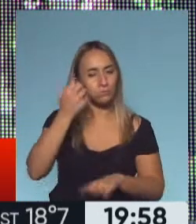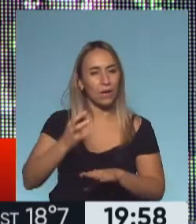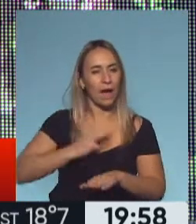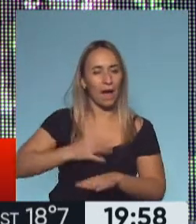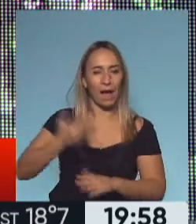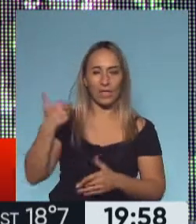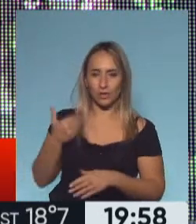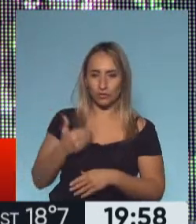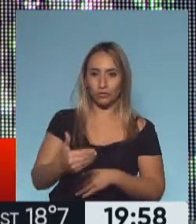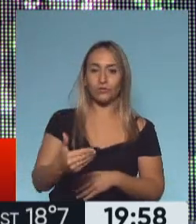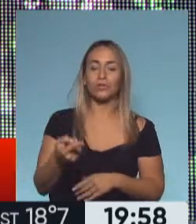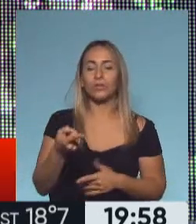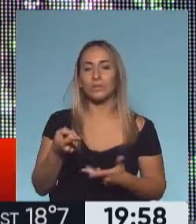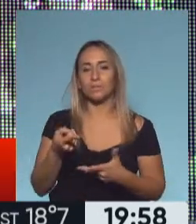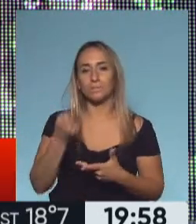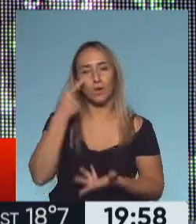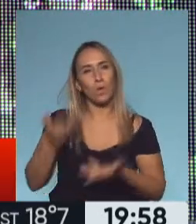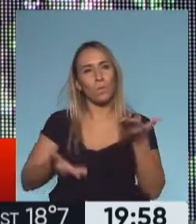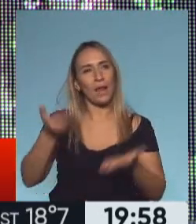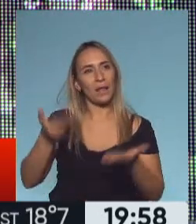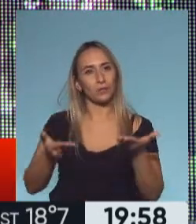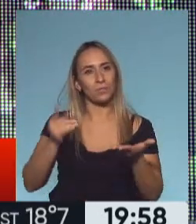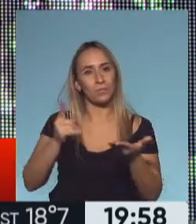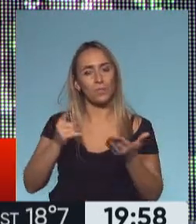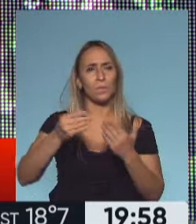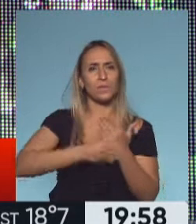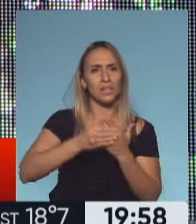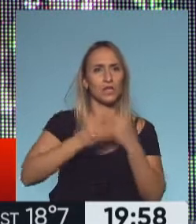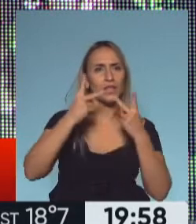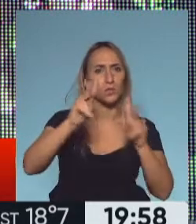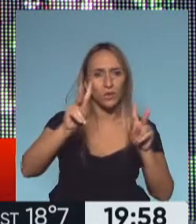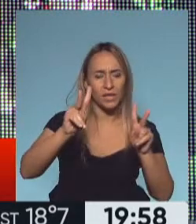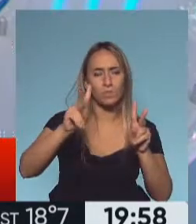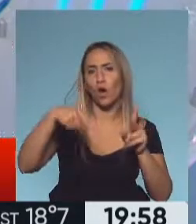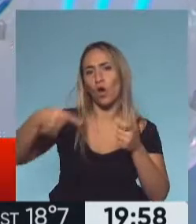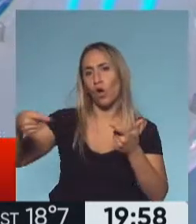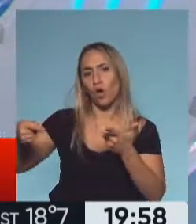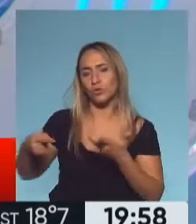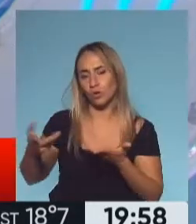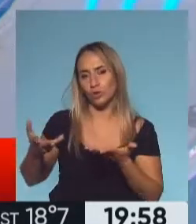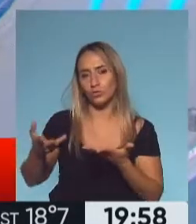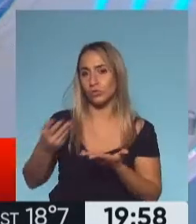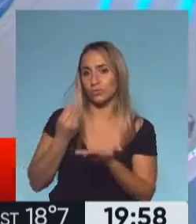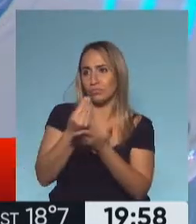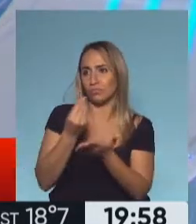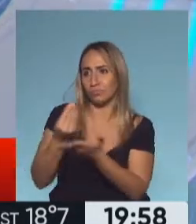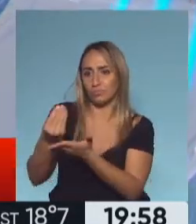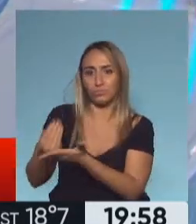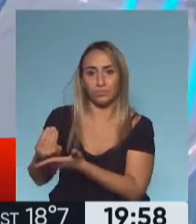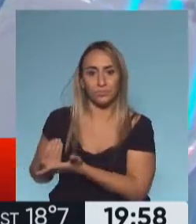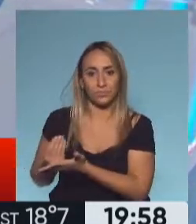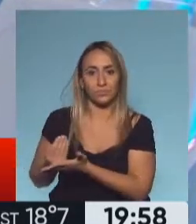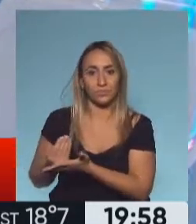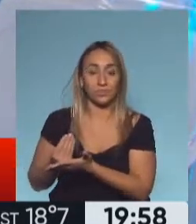a la par quizás de lo que ha sufrido, no sé, el ministro de Turismo, tantos otros cargos que en otros momentos